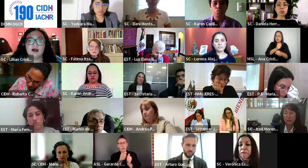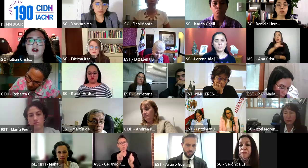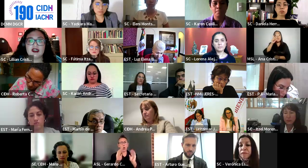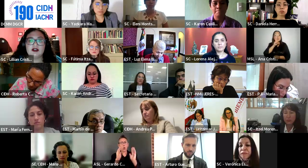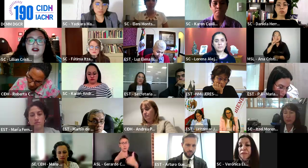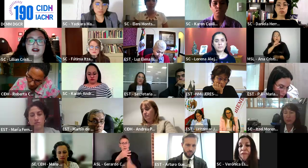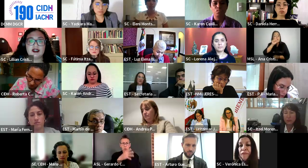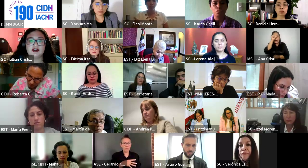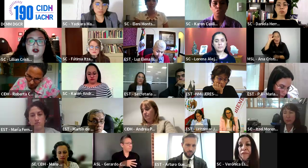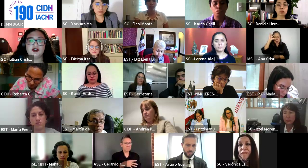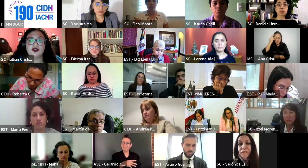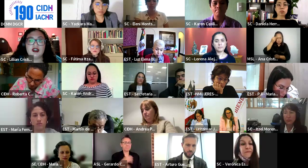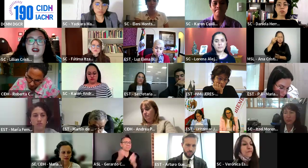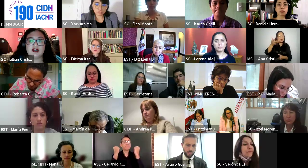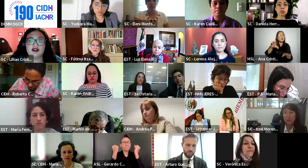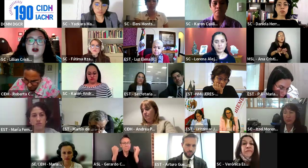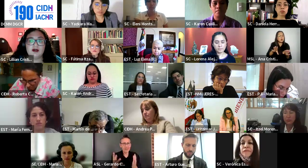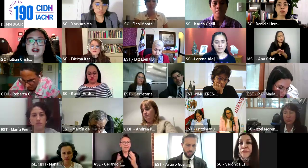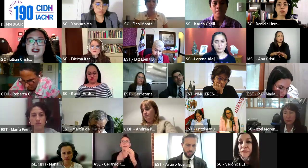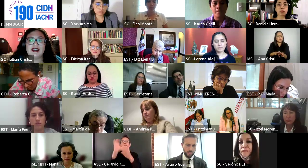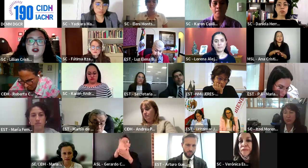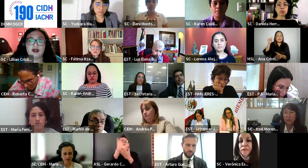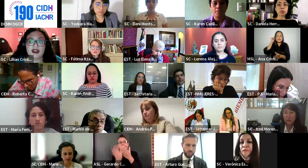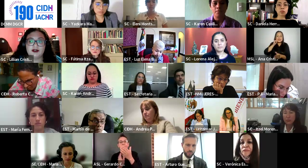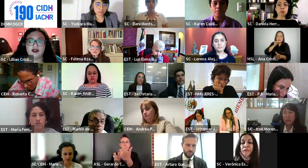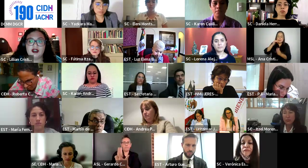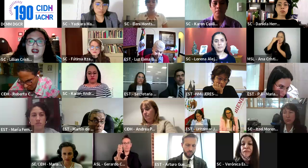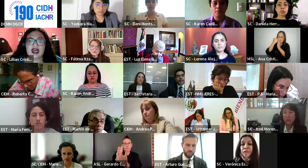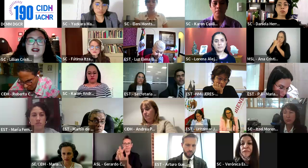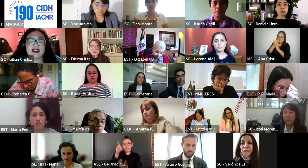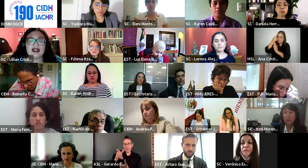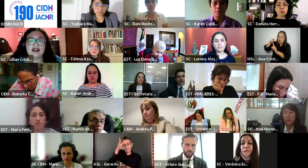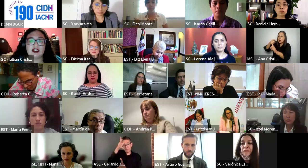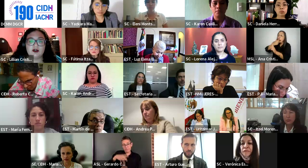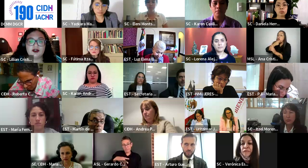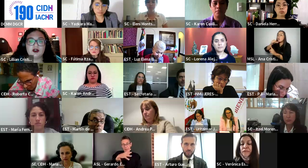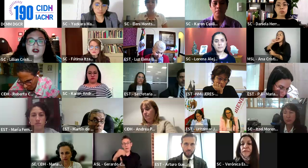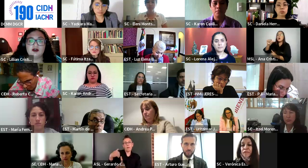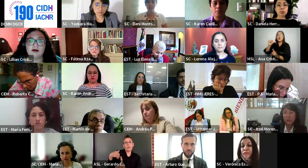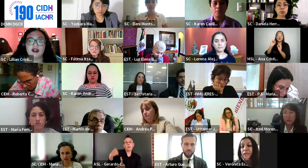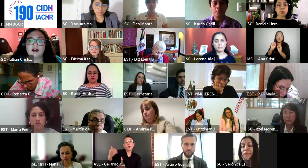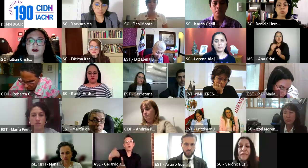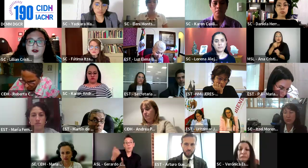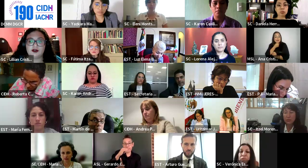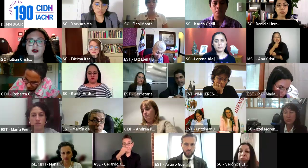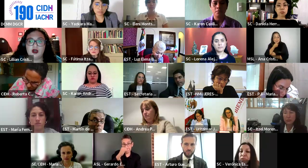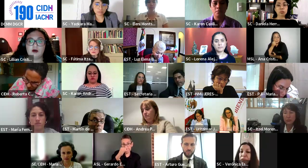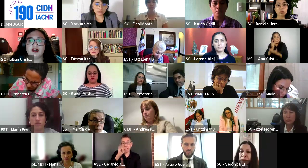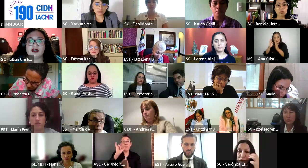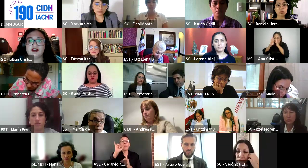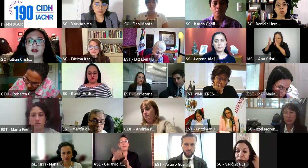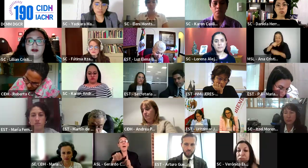que la gran mayoría de los criterios son dirigidos a hombres y niños pequeños. Acceder a este diagnóstico es sumamente